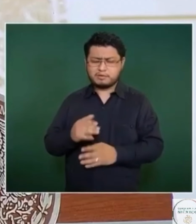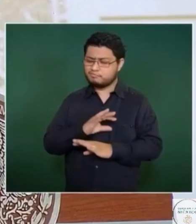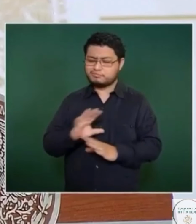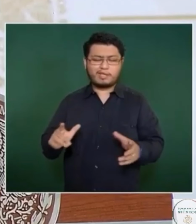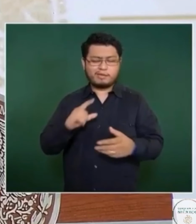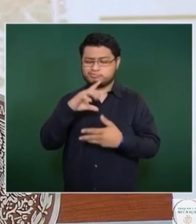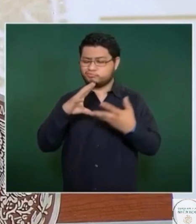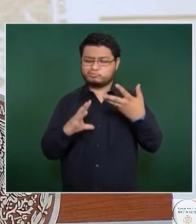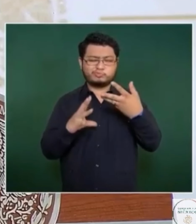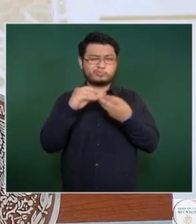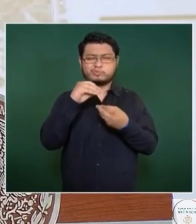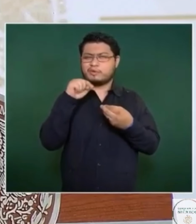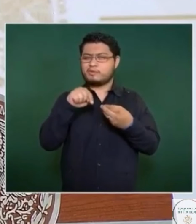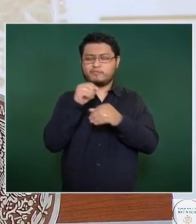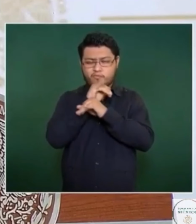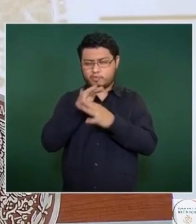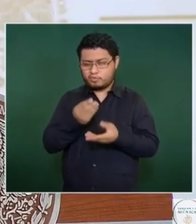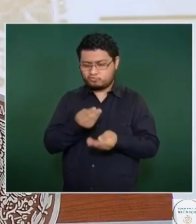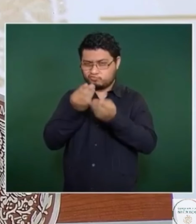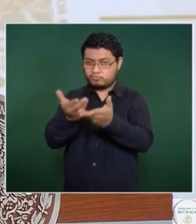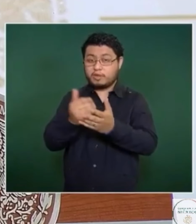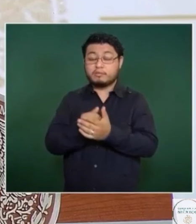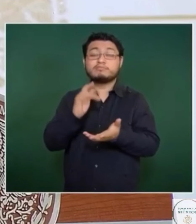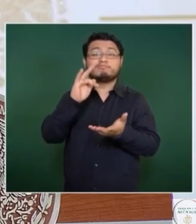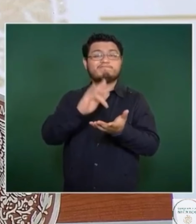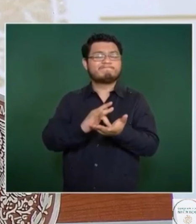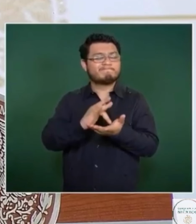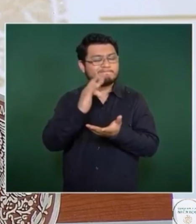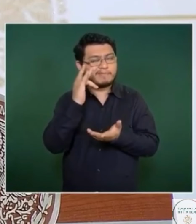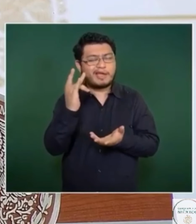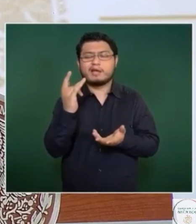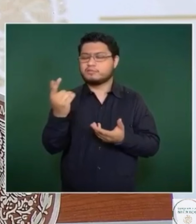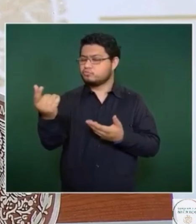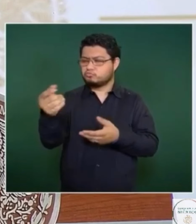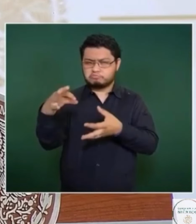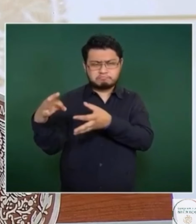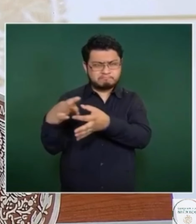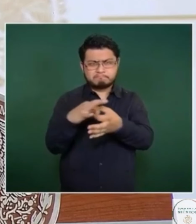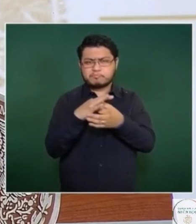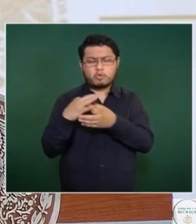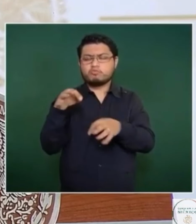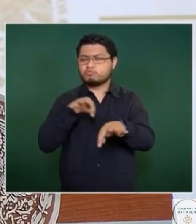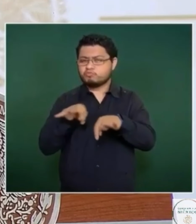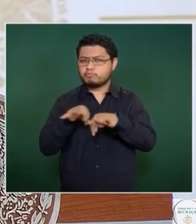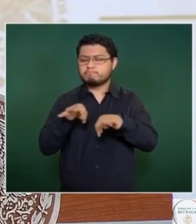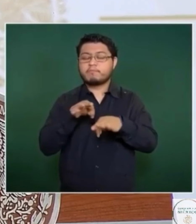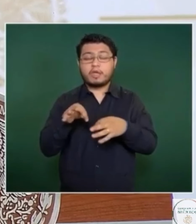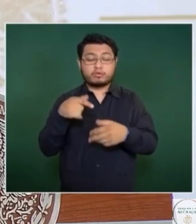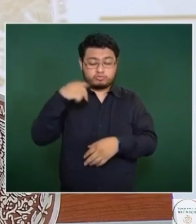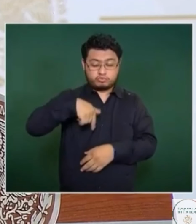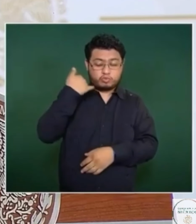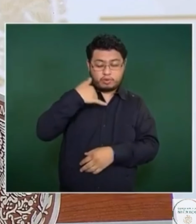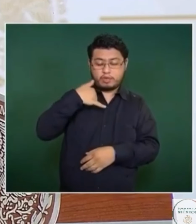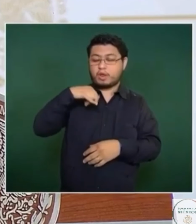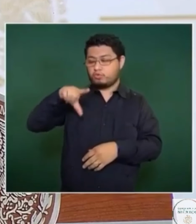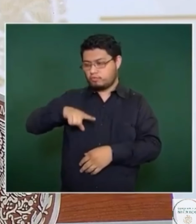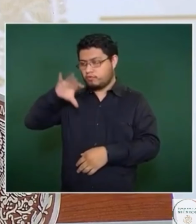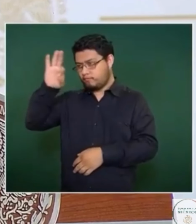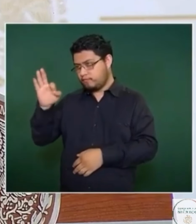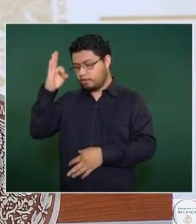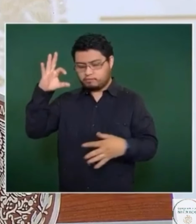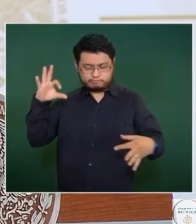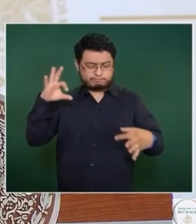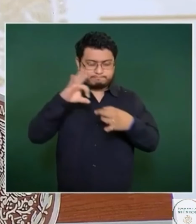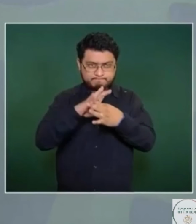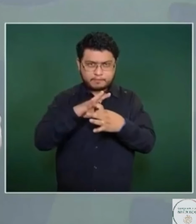que informar. Agradecer de nueva cuenta el trabajo coordinado que estamos realizando en Yucatán entre su gobierno y el gobierno del Estado de